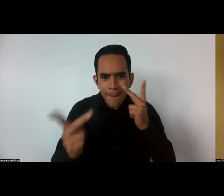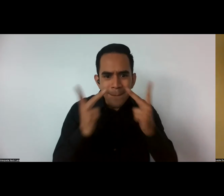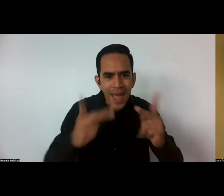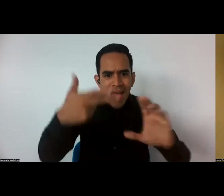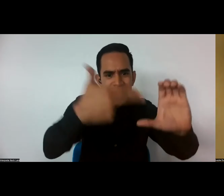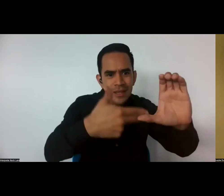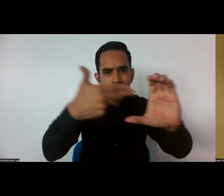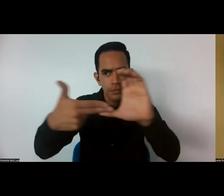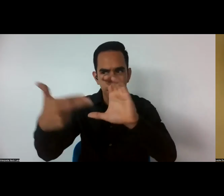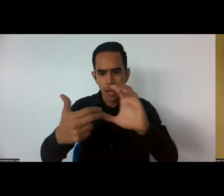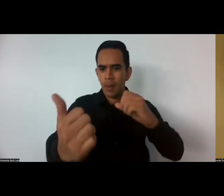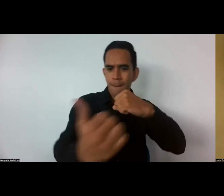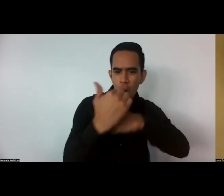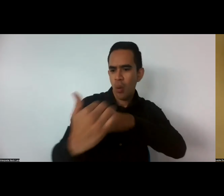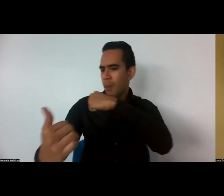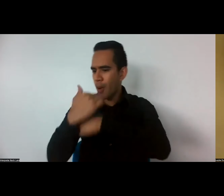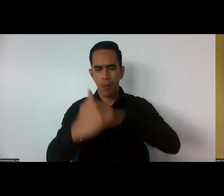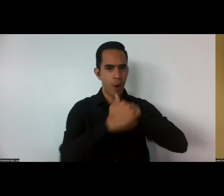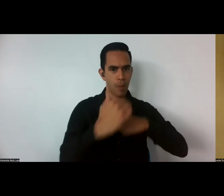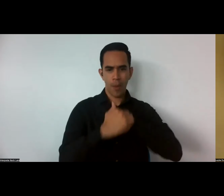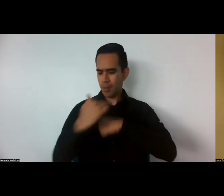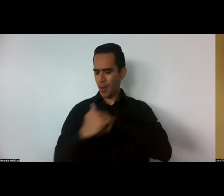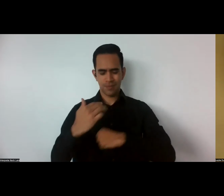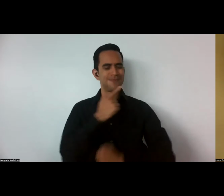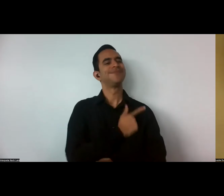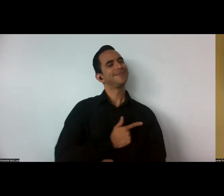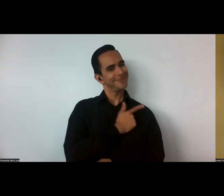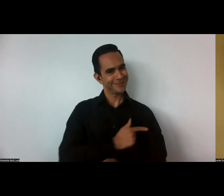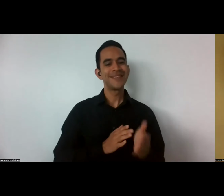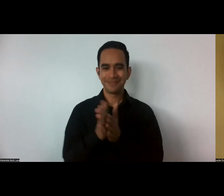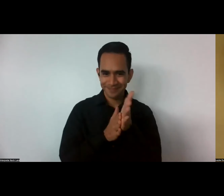Lady, a ver, tenemos muchísimos mensajes en el chat, me gusta.